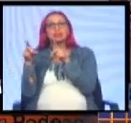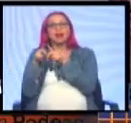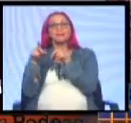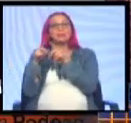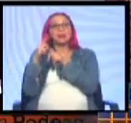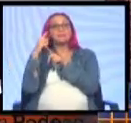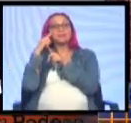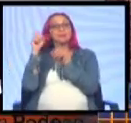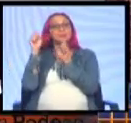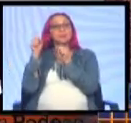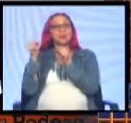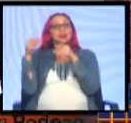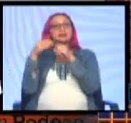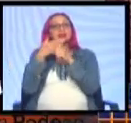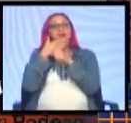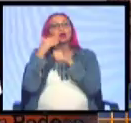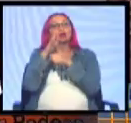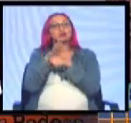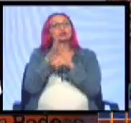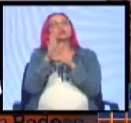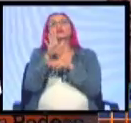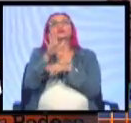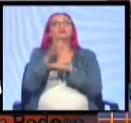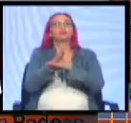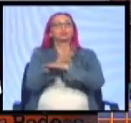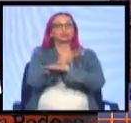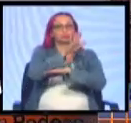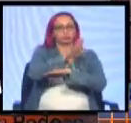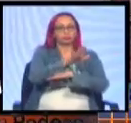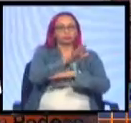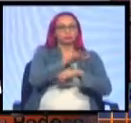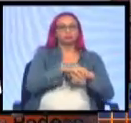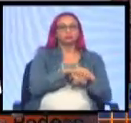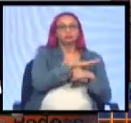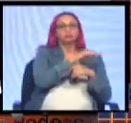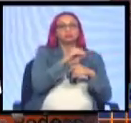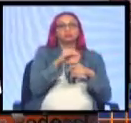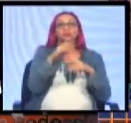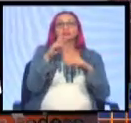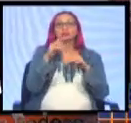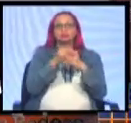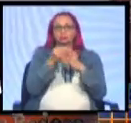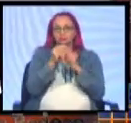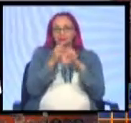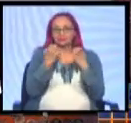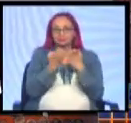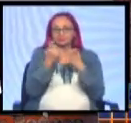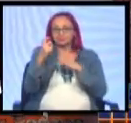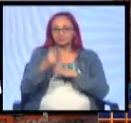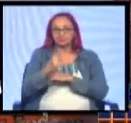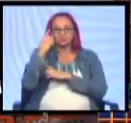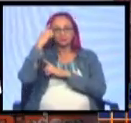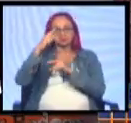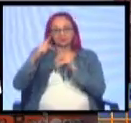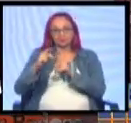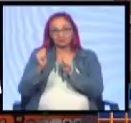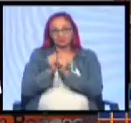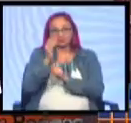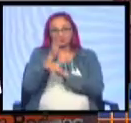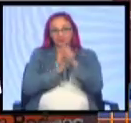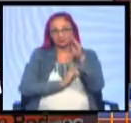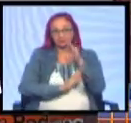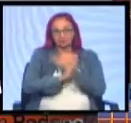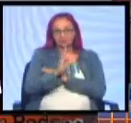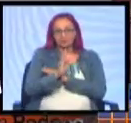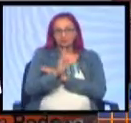también para que puedan hacer mejoras en sus instalaciones y además comprar equipos que se requieren, porque las personas con